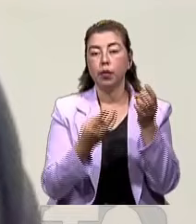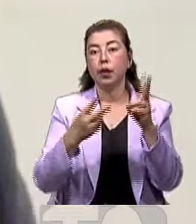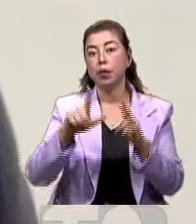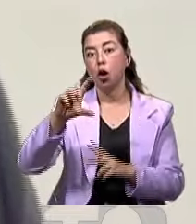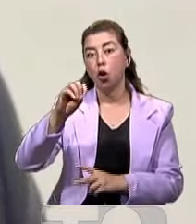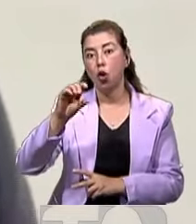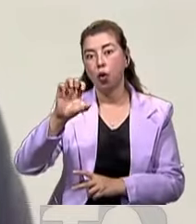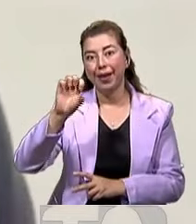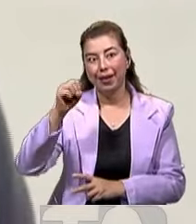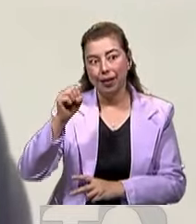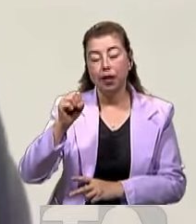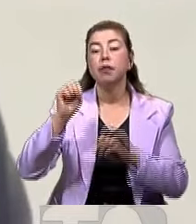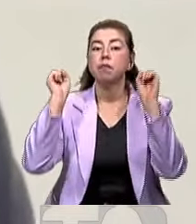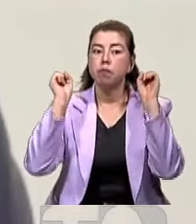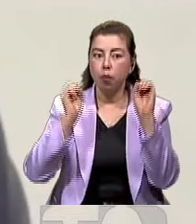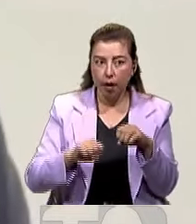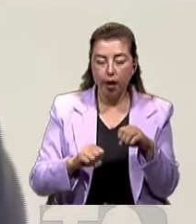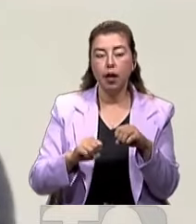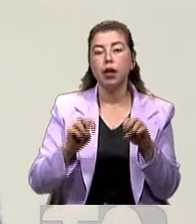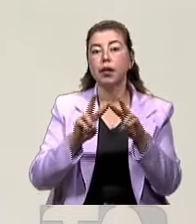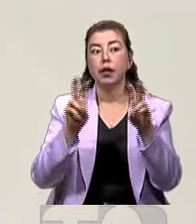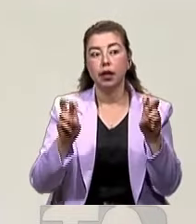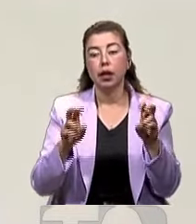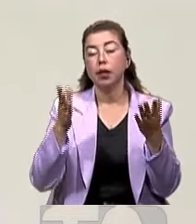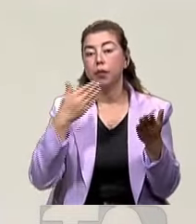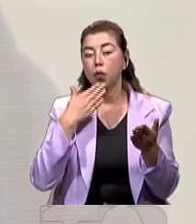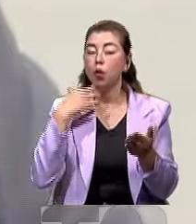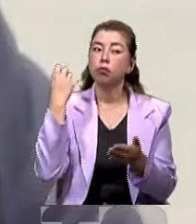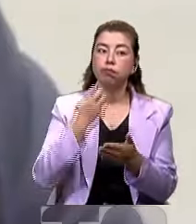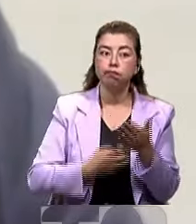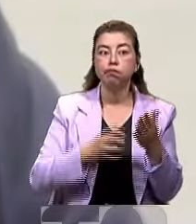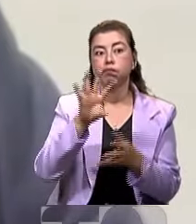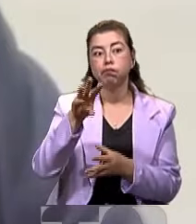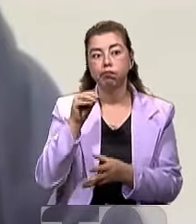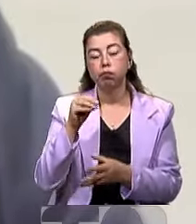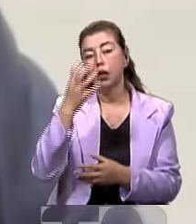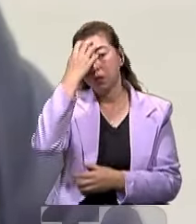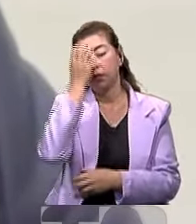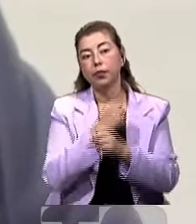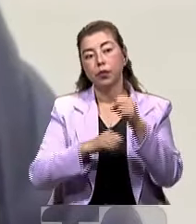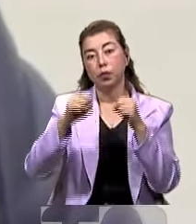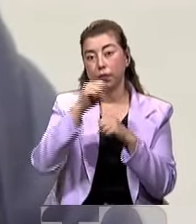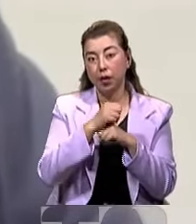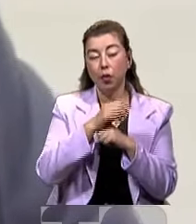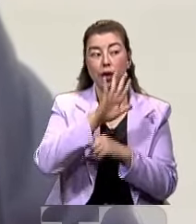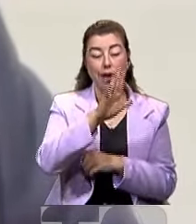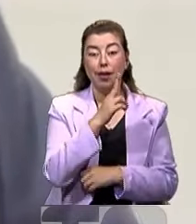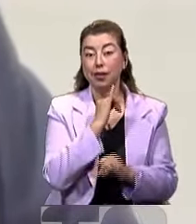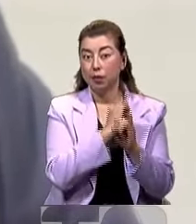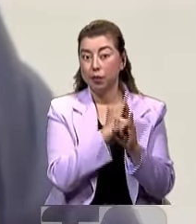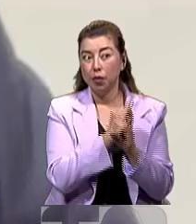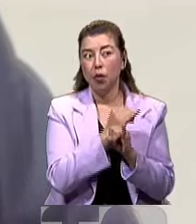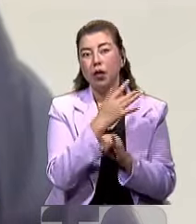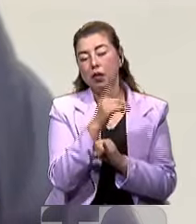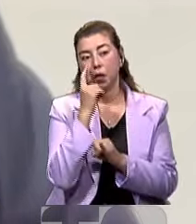puede considerarse causal de intervención de una institución de educación superior. La intervención tiene diferentes aspectos, hay intervención